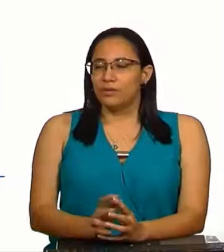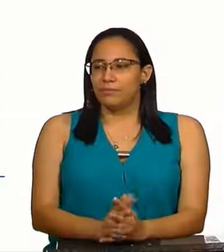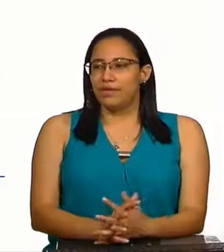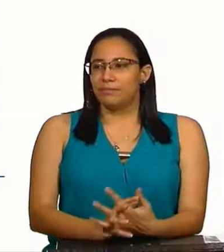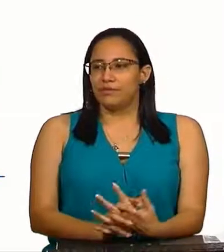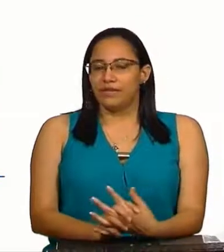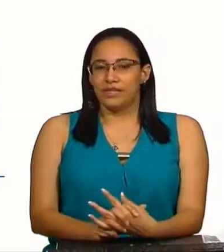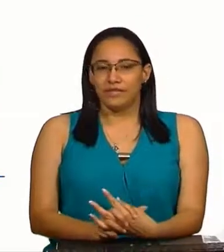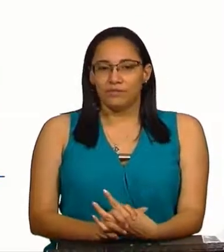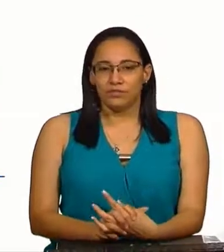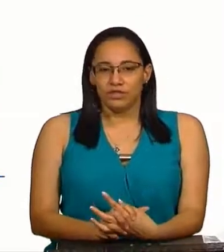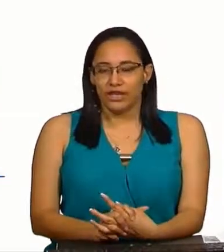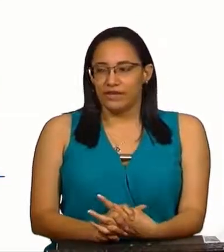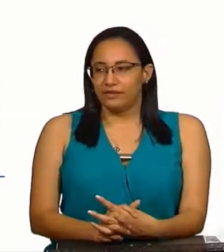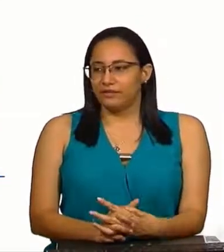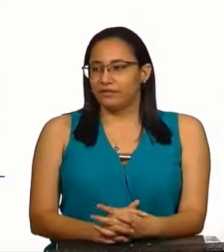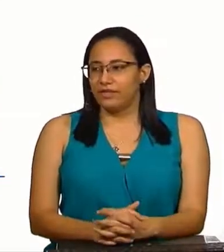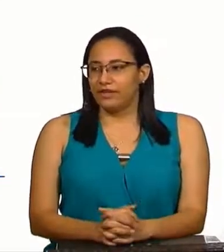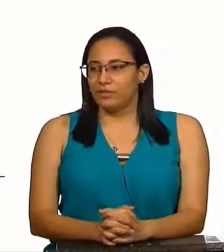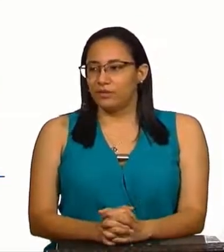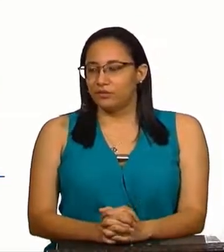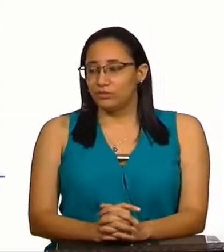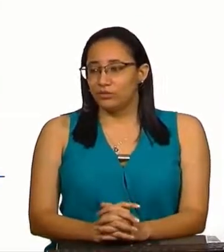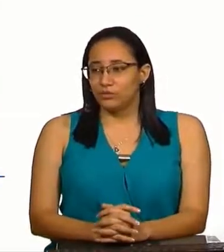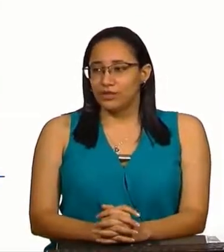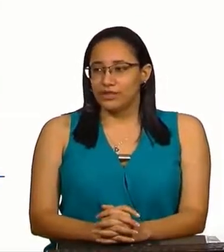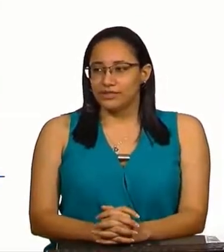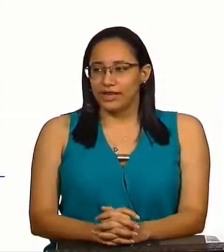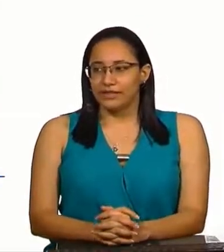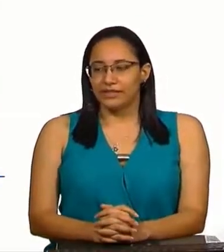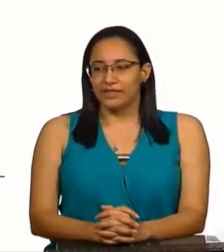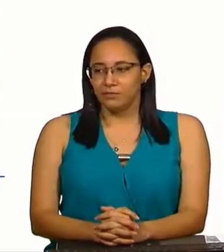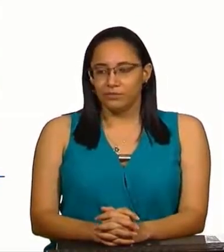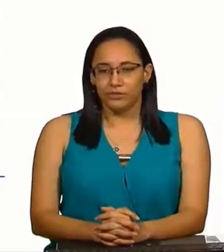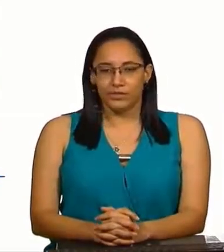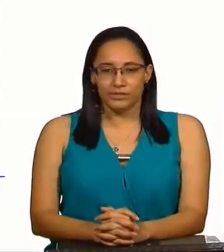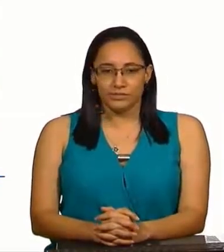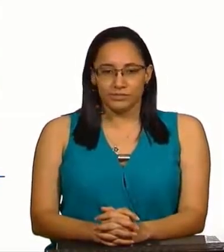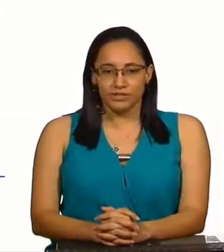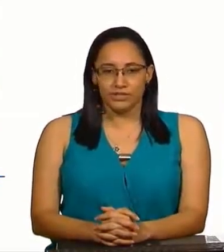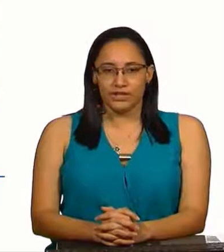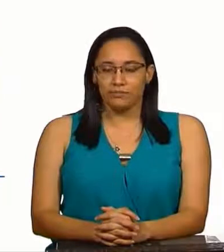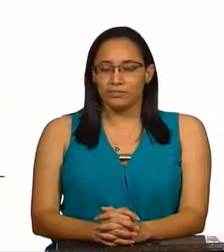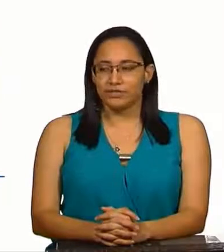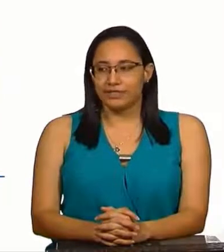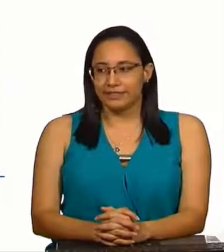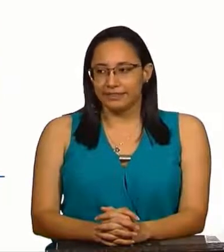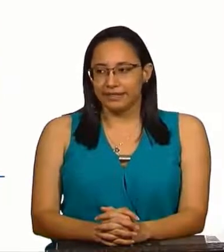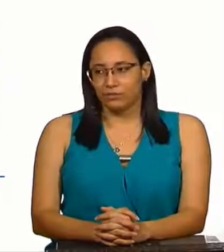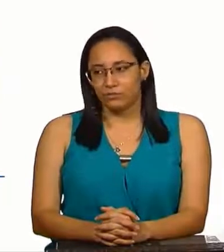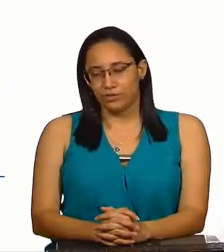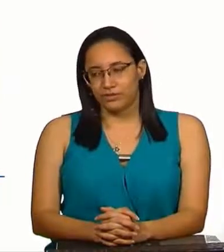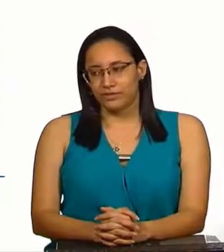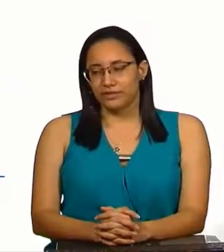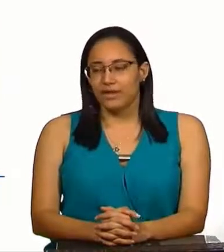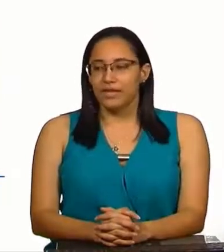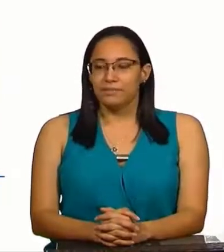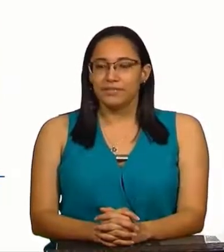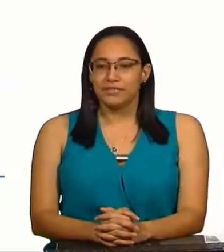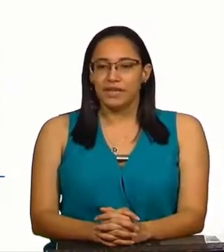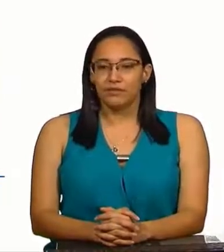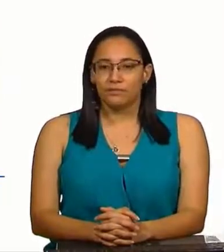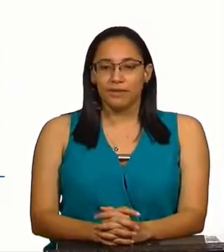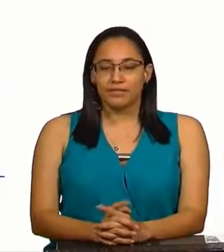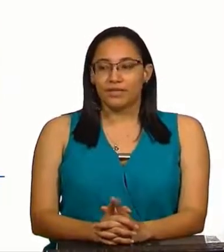ustedes pueden ver en la pantalla, tenemos can, cómo se utiliza el tiempo, que se puede utilizar en presente o present,